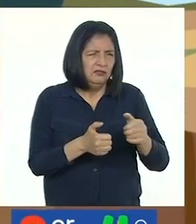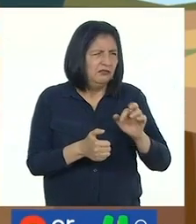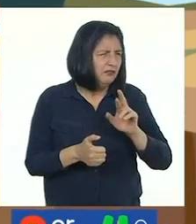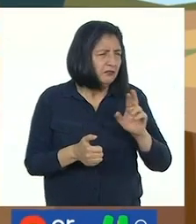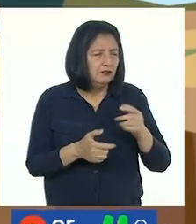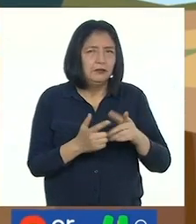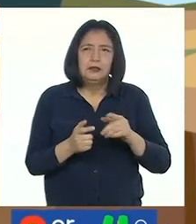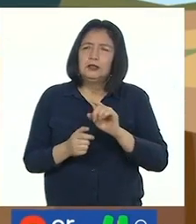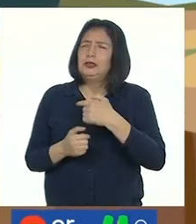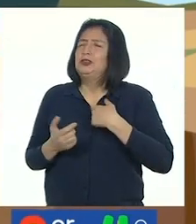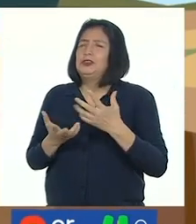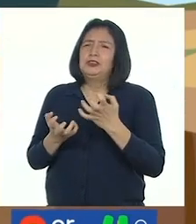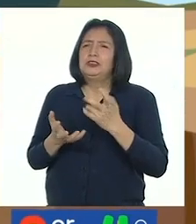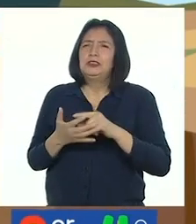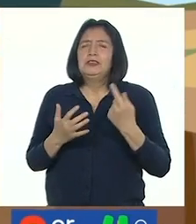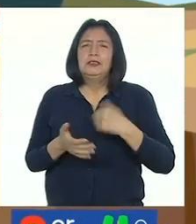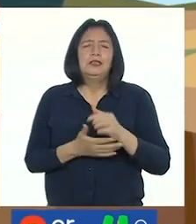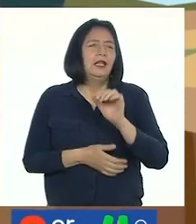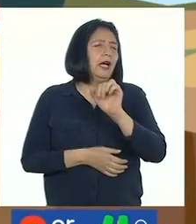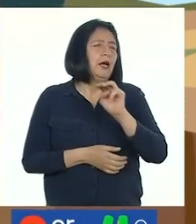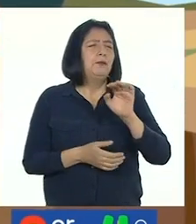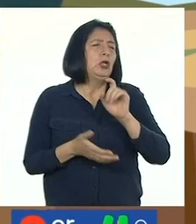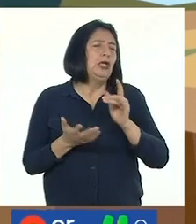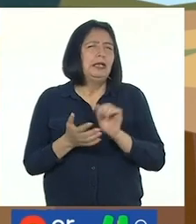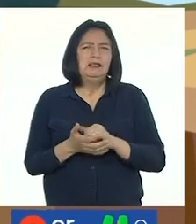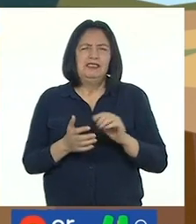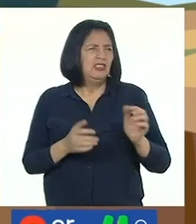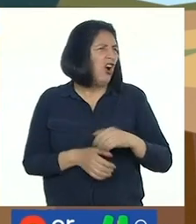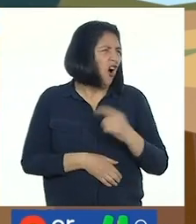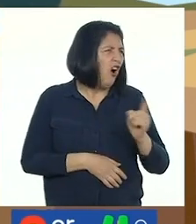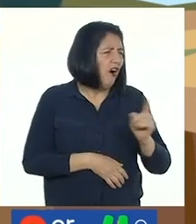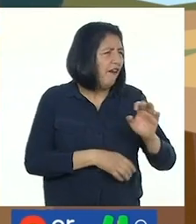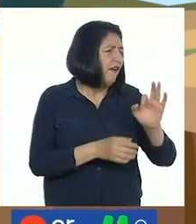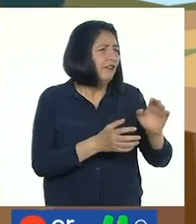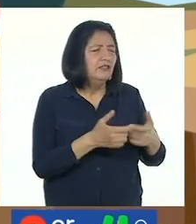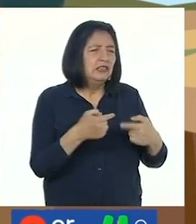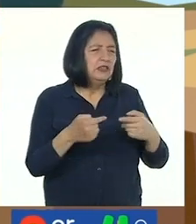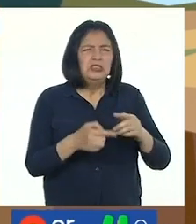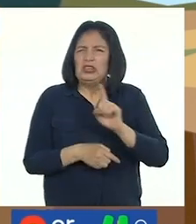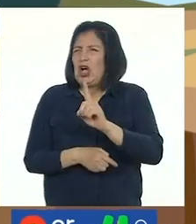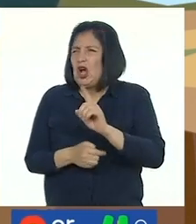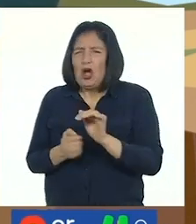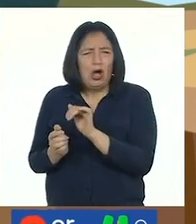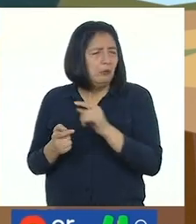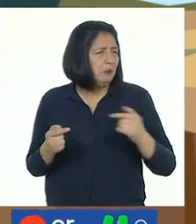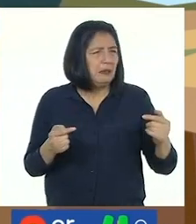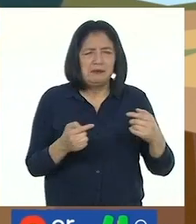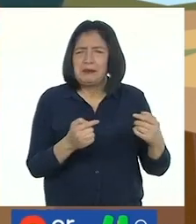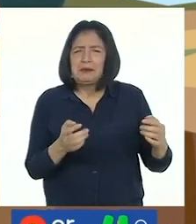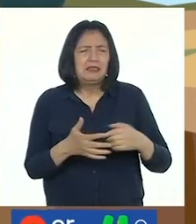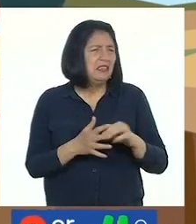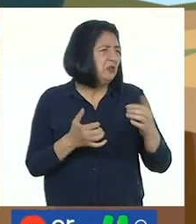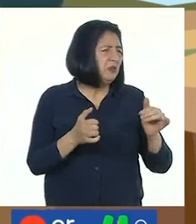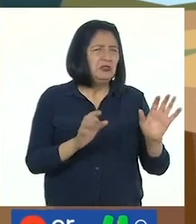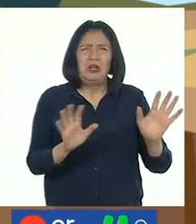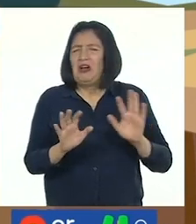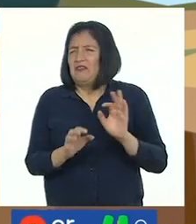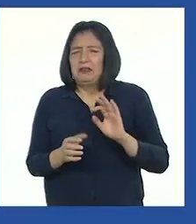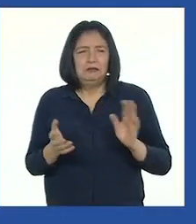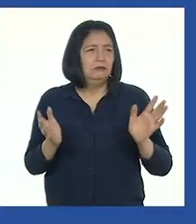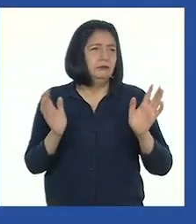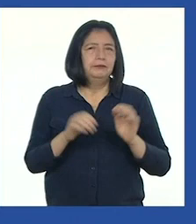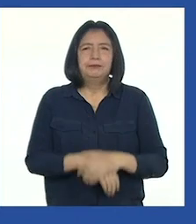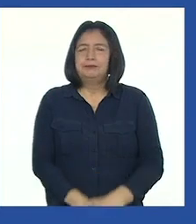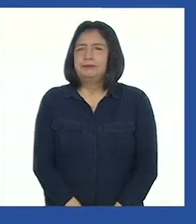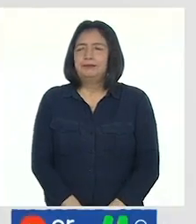eso? Yo quiero jugar Among Us. ¡Free Fire! ¡Among Us! ¡Free Fire!